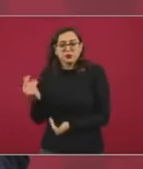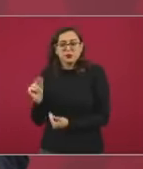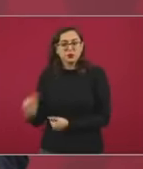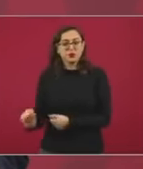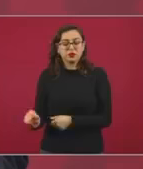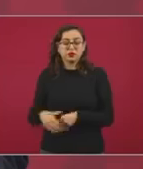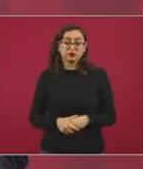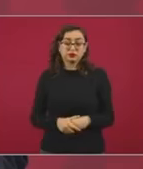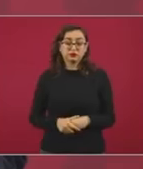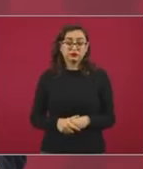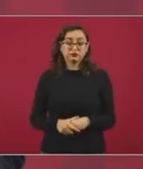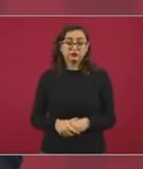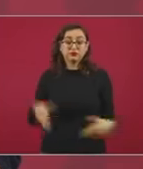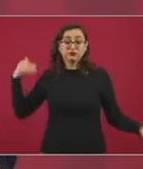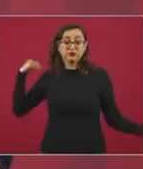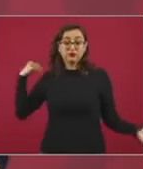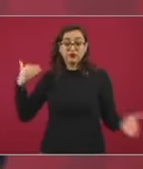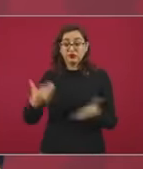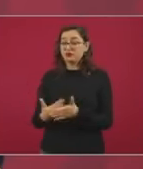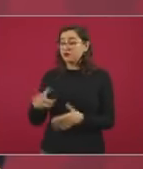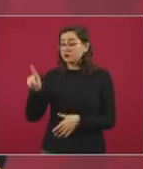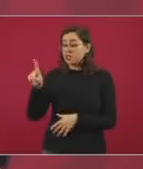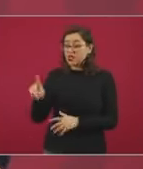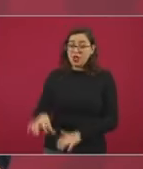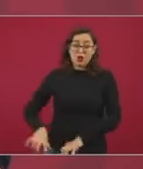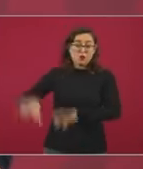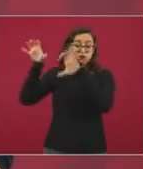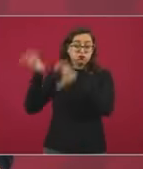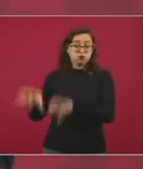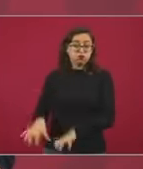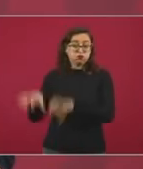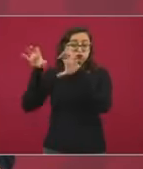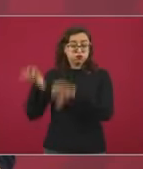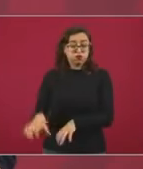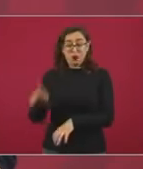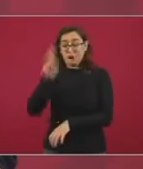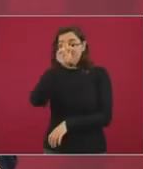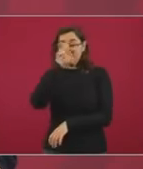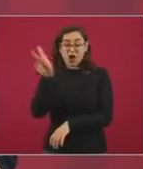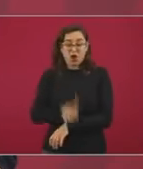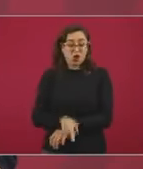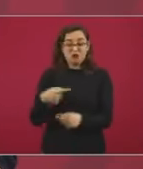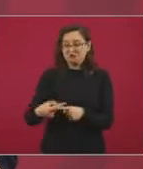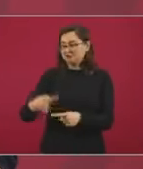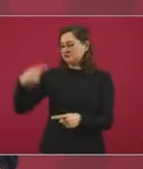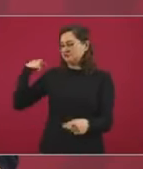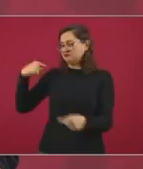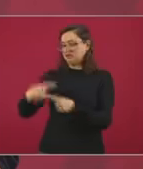las lluvias más fuertes en los últimos 70 años.